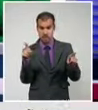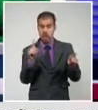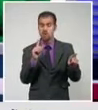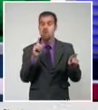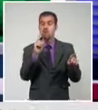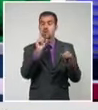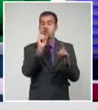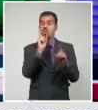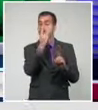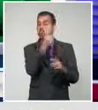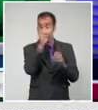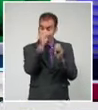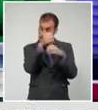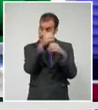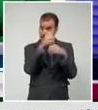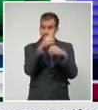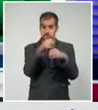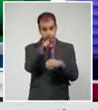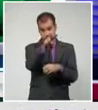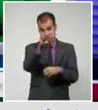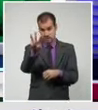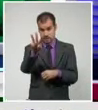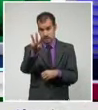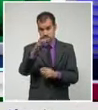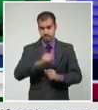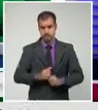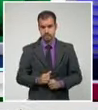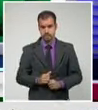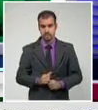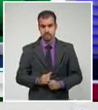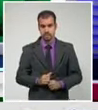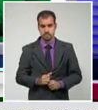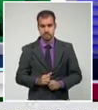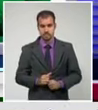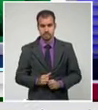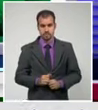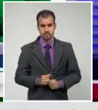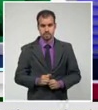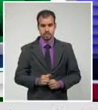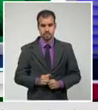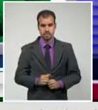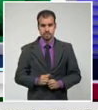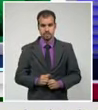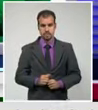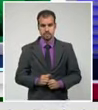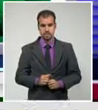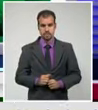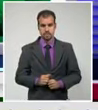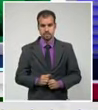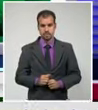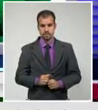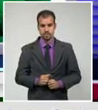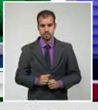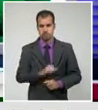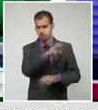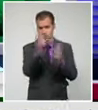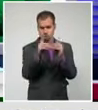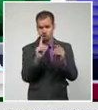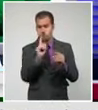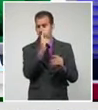23 laboratorios que tenemos en todos los territorios, un total de